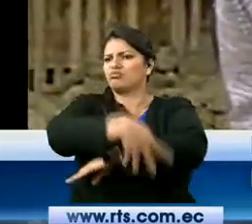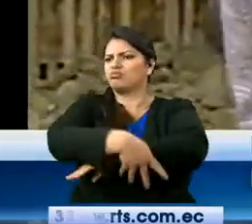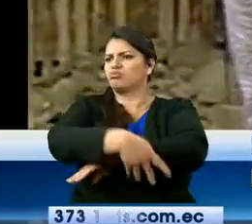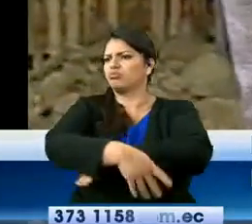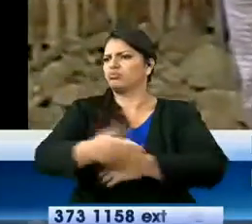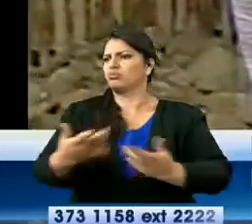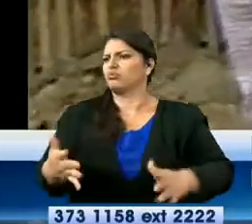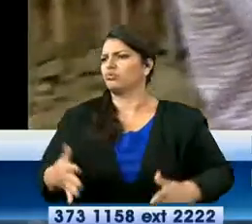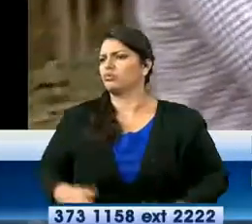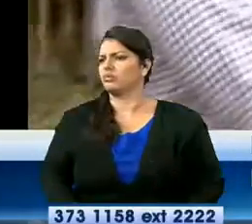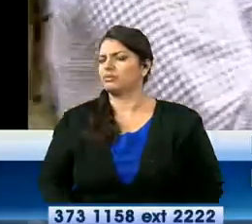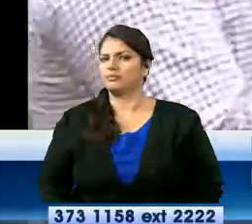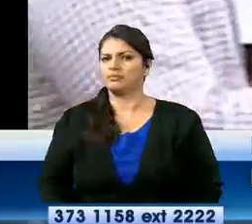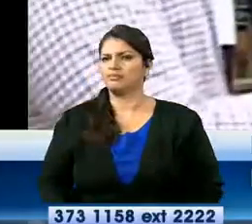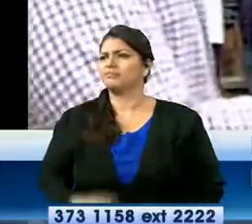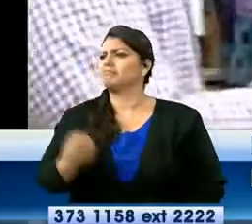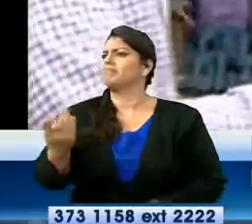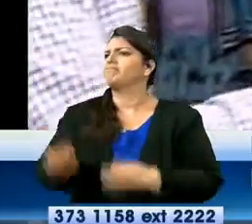por otro lado.